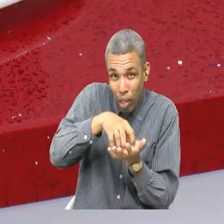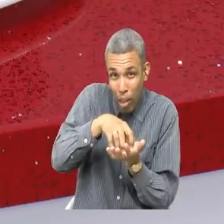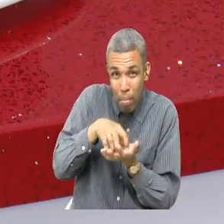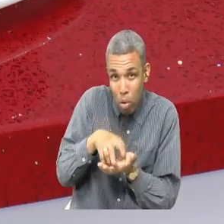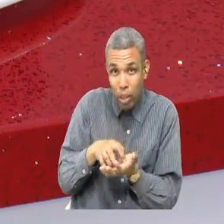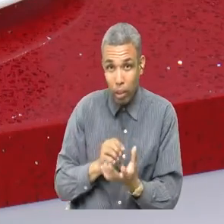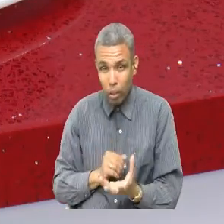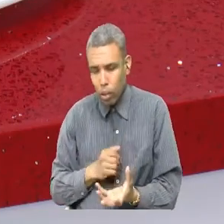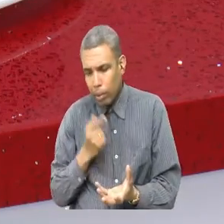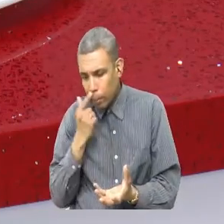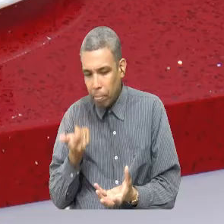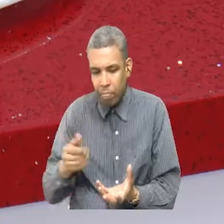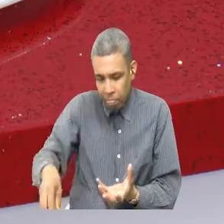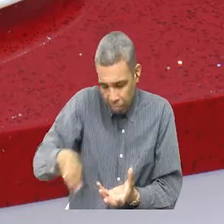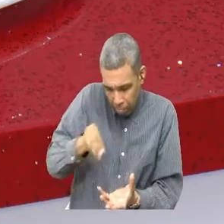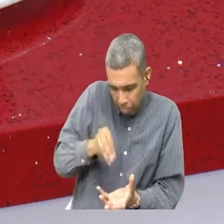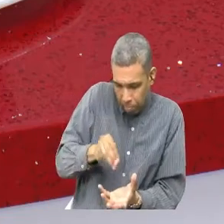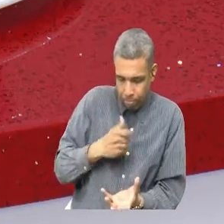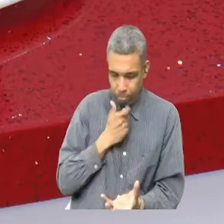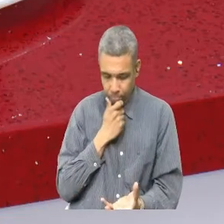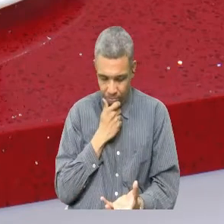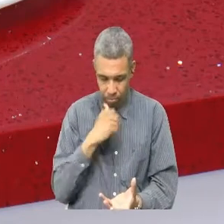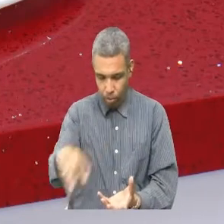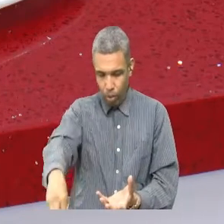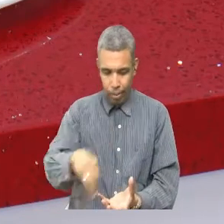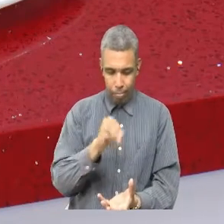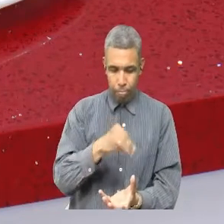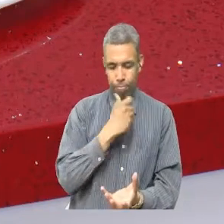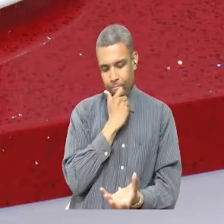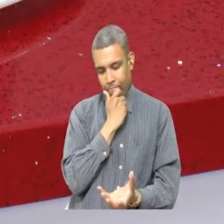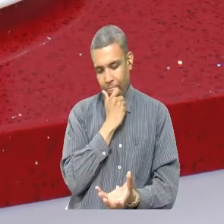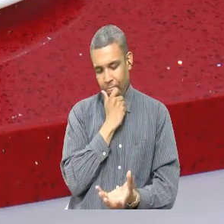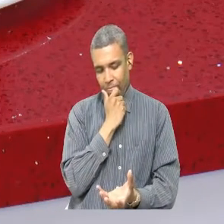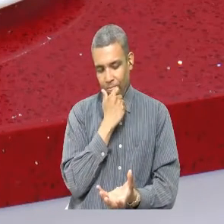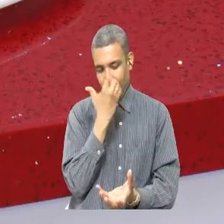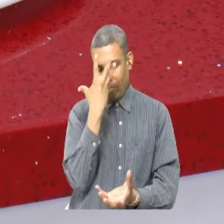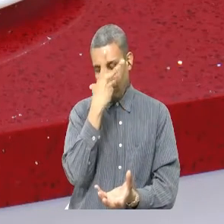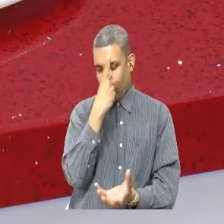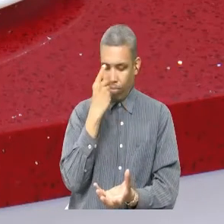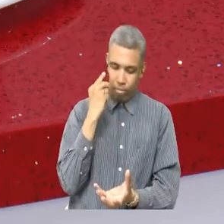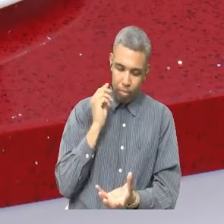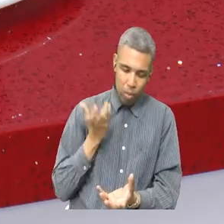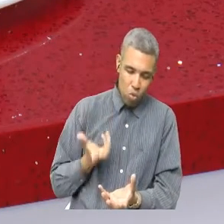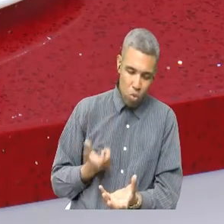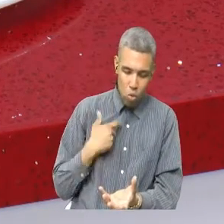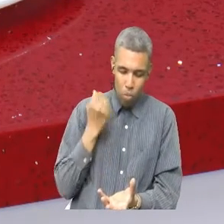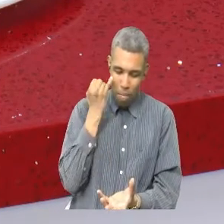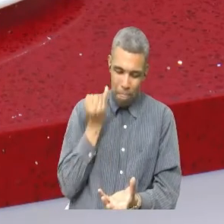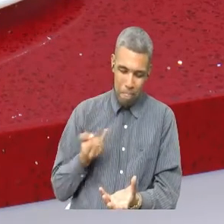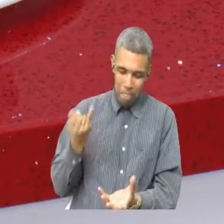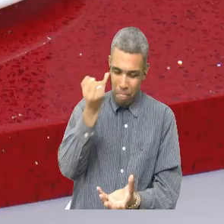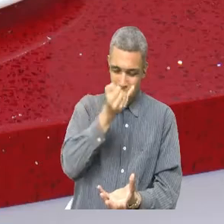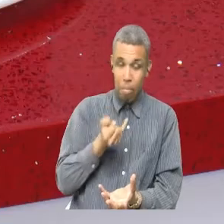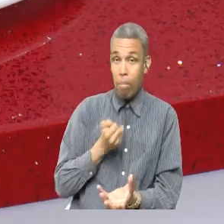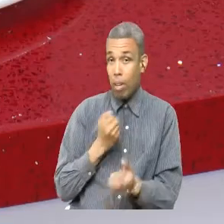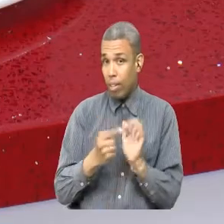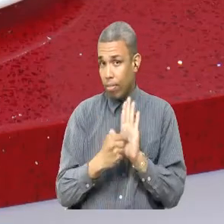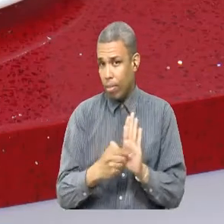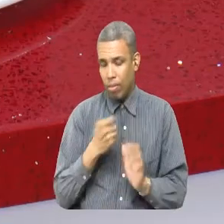debo reconocer que en mi casa los hago, todo el mundo se los come, pero para la decoración sí como que... Bueno, acá se